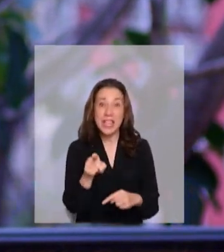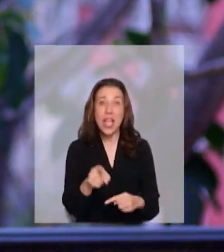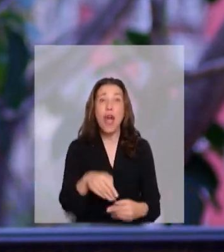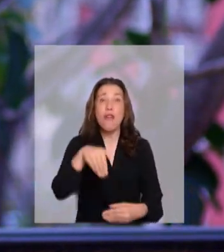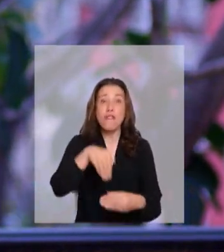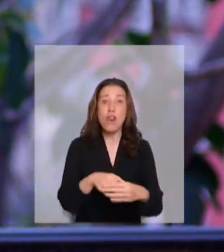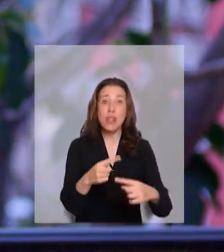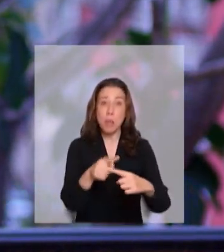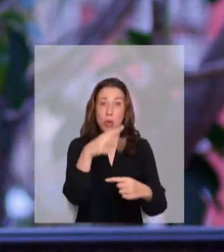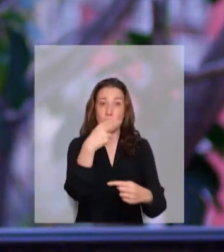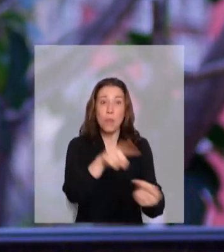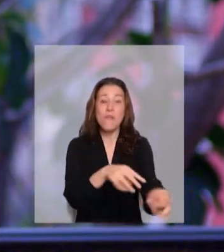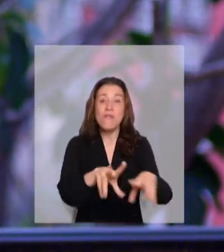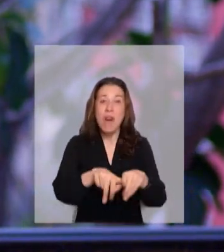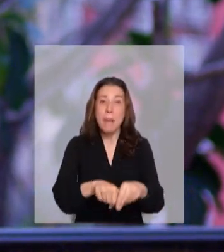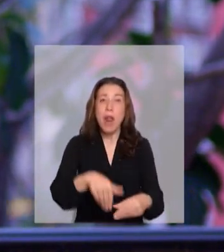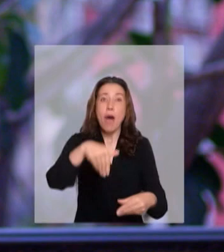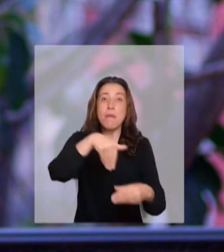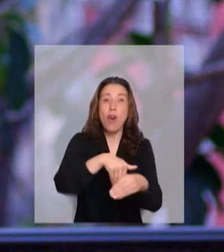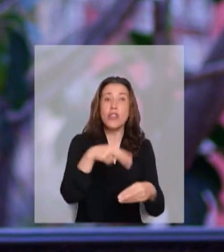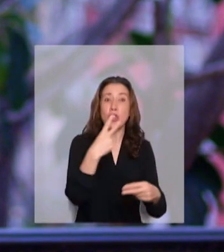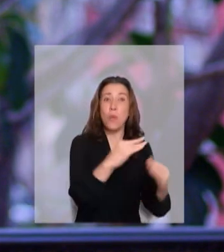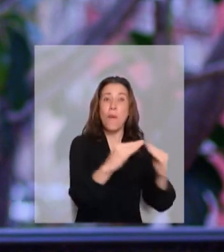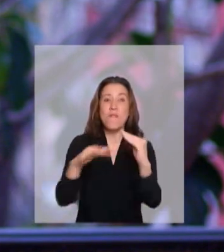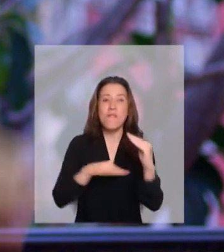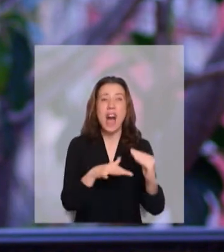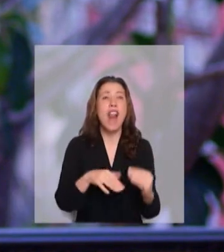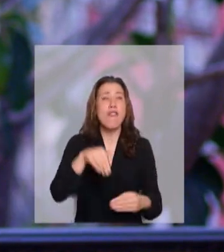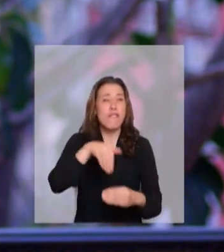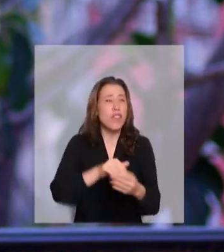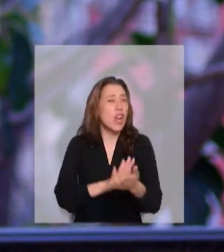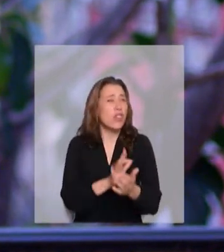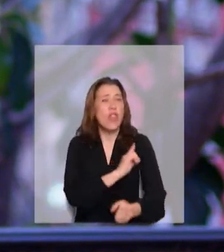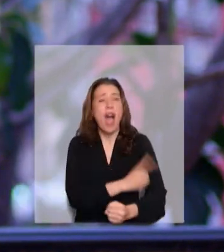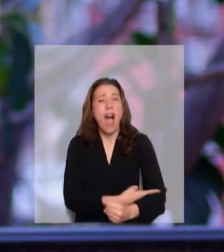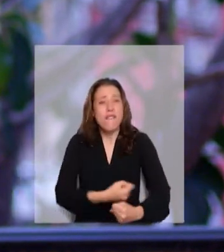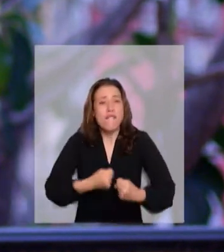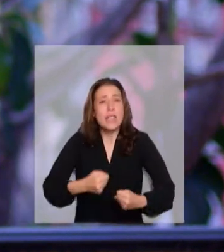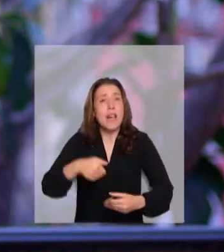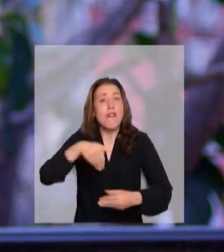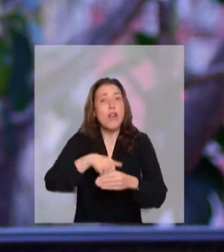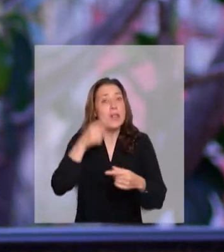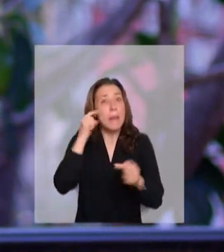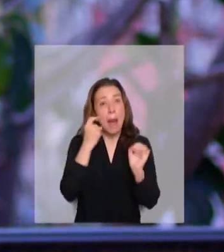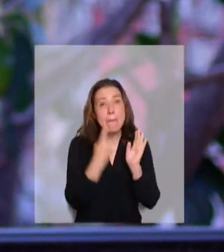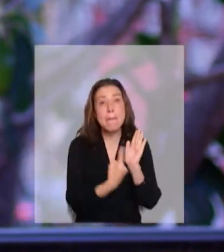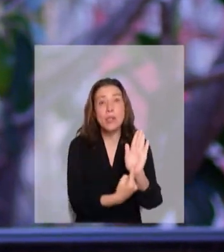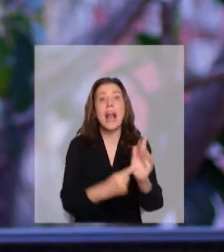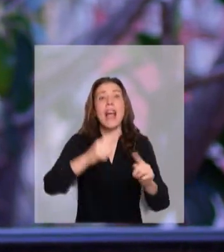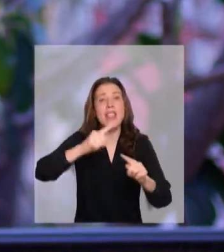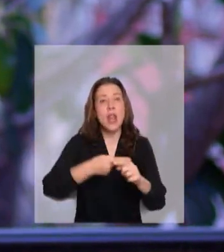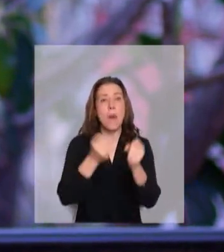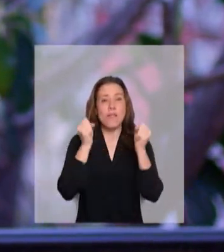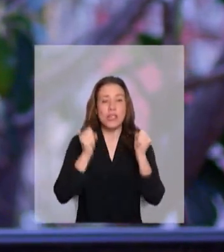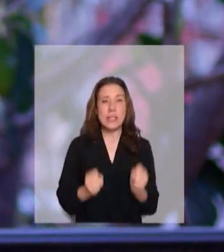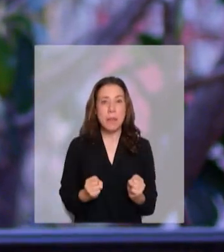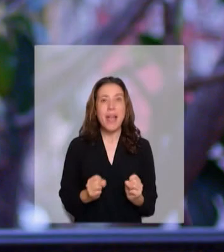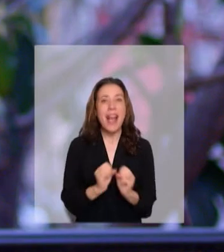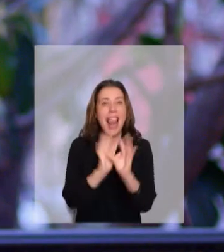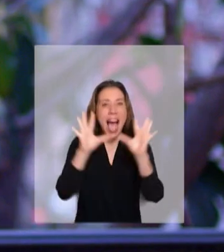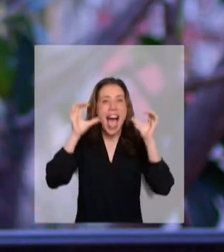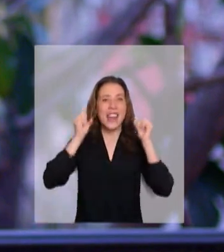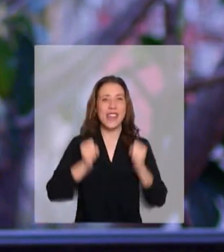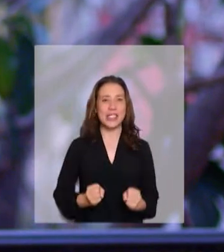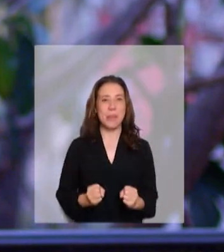por ti. Vota por tu familia. Vota por tus barrios. Vota con todas tus fuerzas. Vota para demostrar otra vez que se